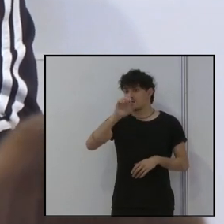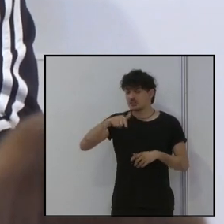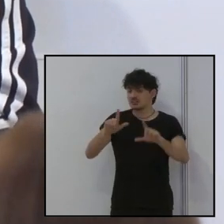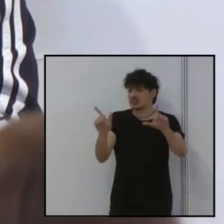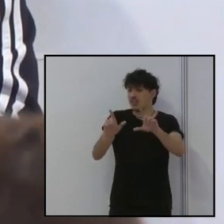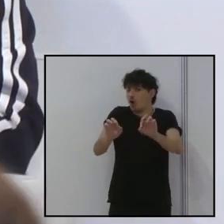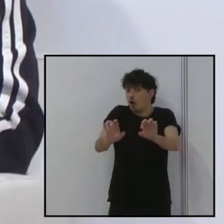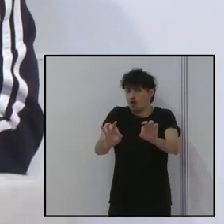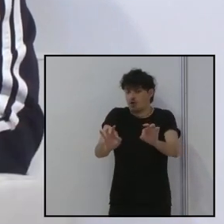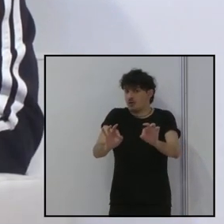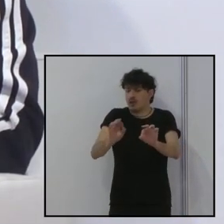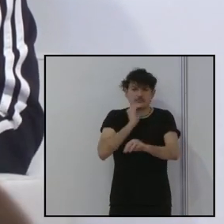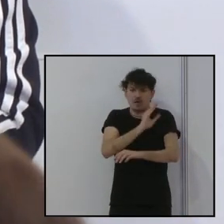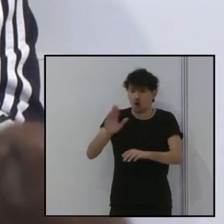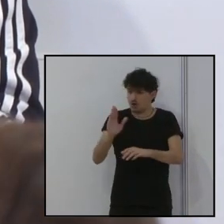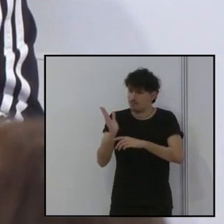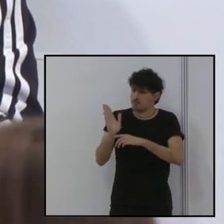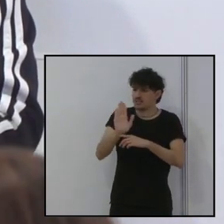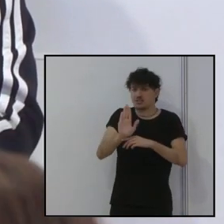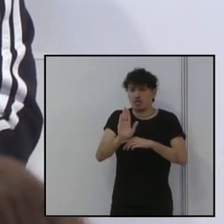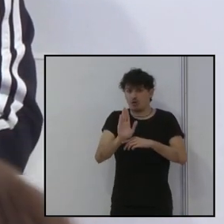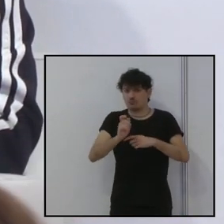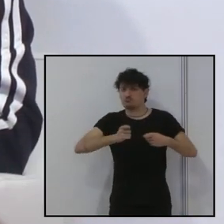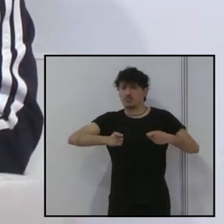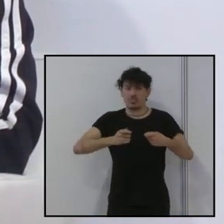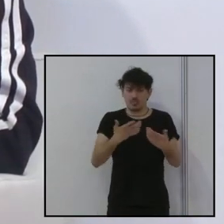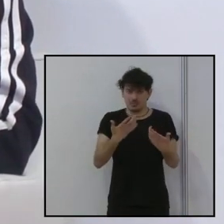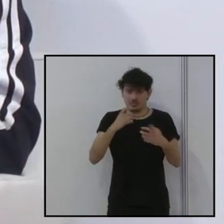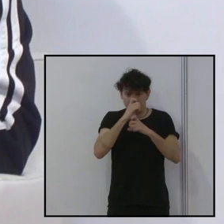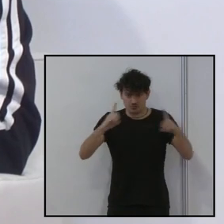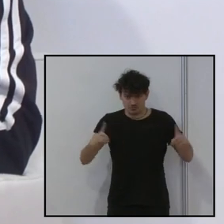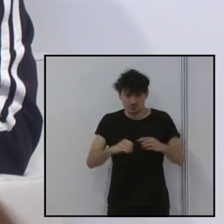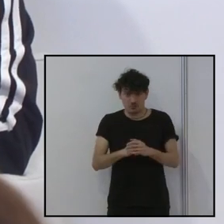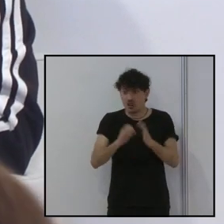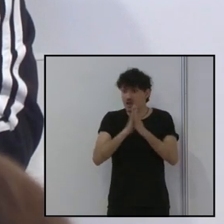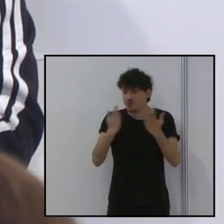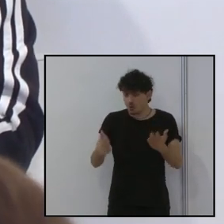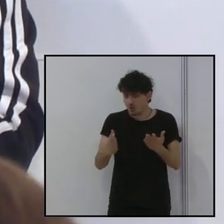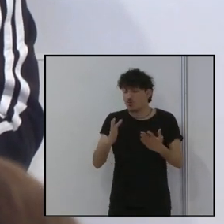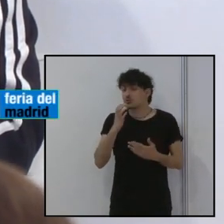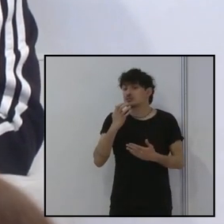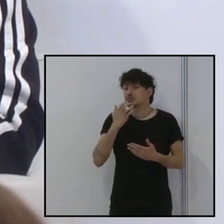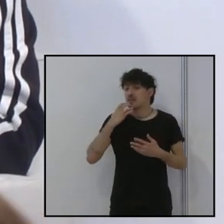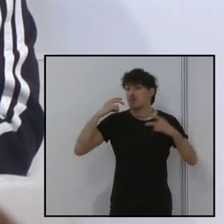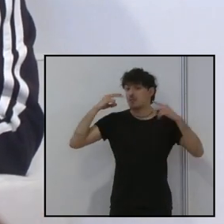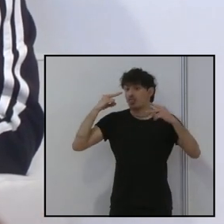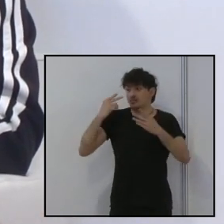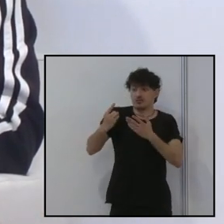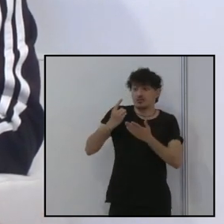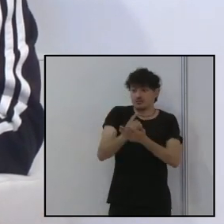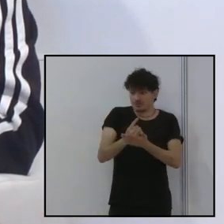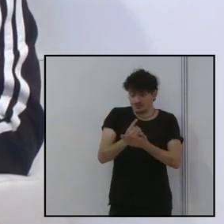mejor presentador del año. En su libro, por si las voces vuelven, Ángel nos relata en primera persona su experiencia de sufrir un